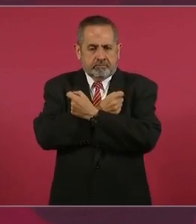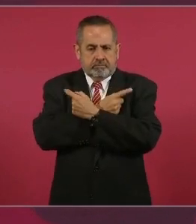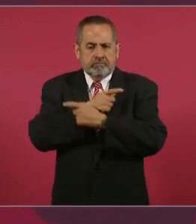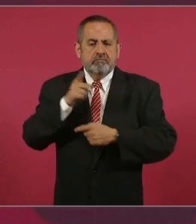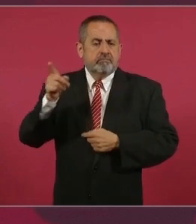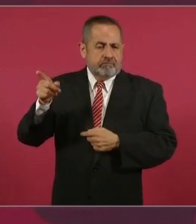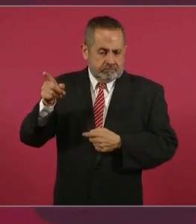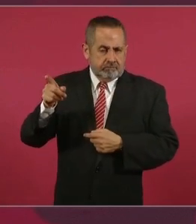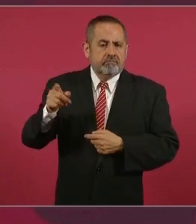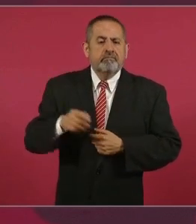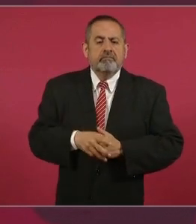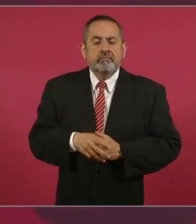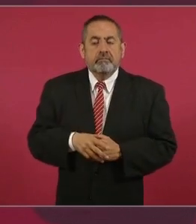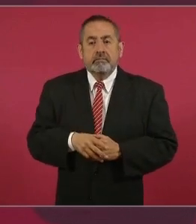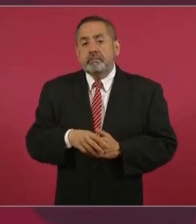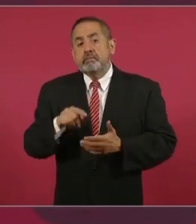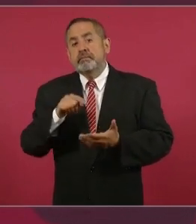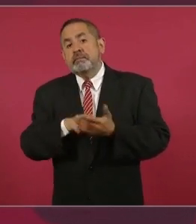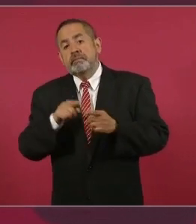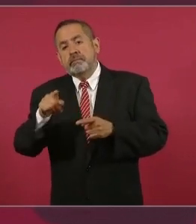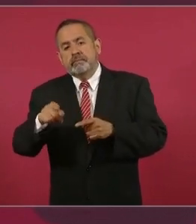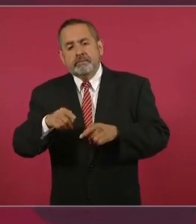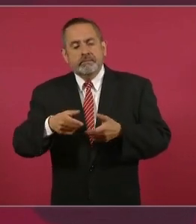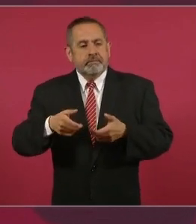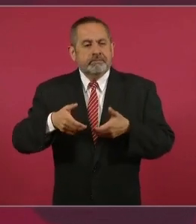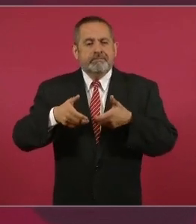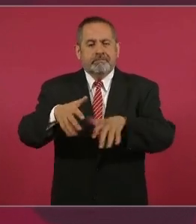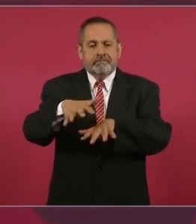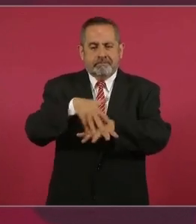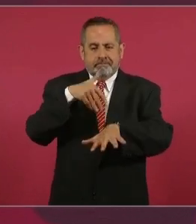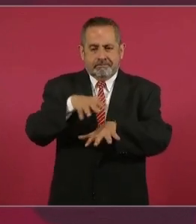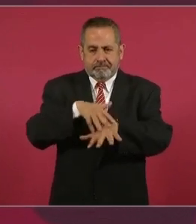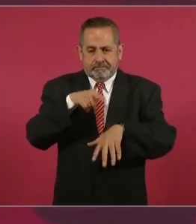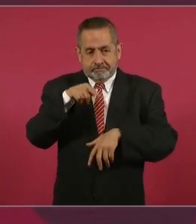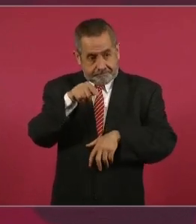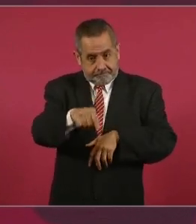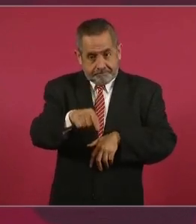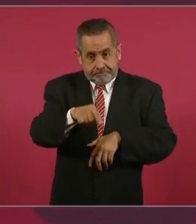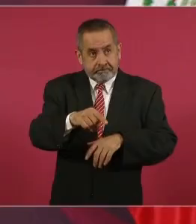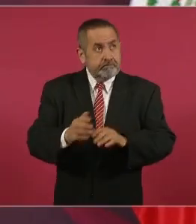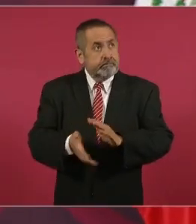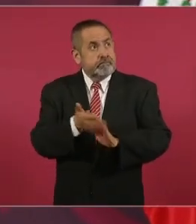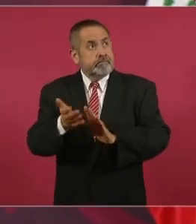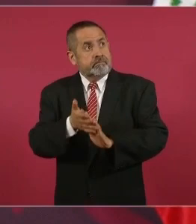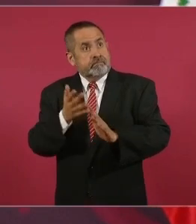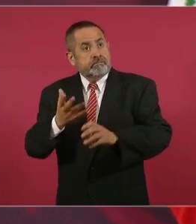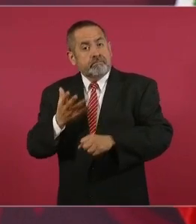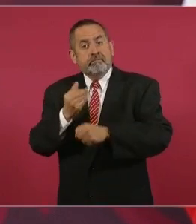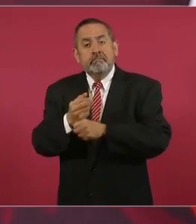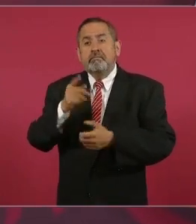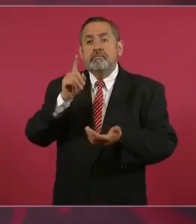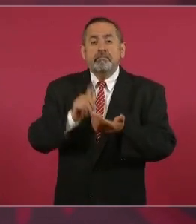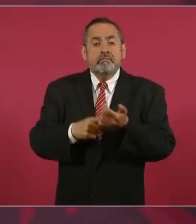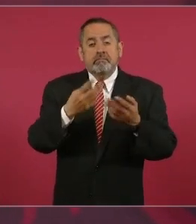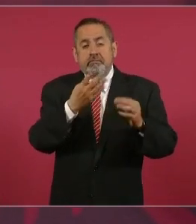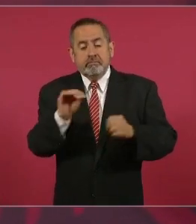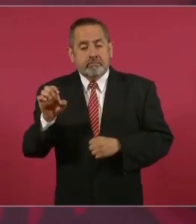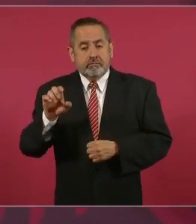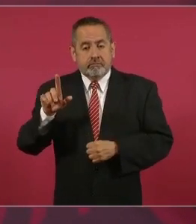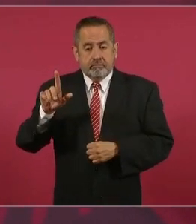Las instalaciones del Colegio Militar que están en Tlalpan se construyeron en los años 70